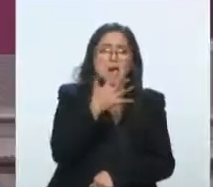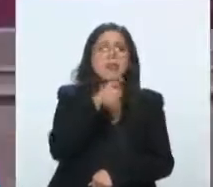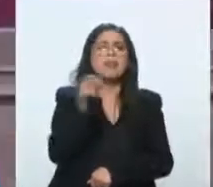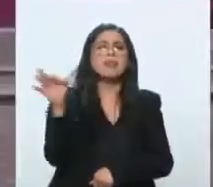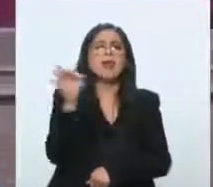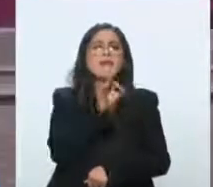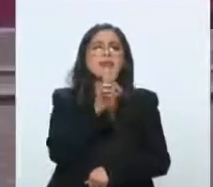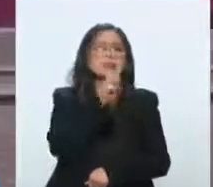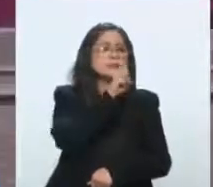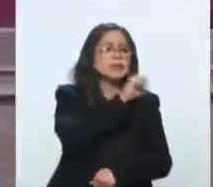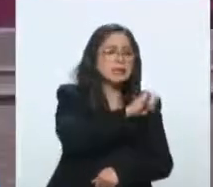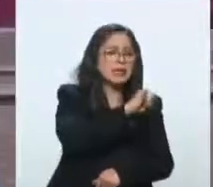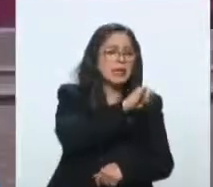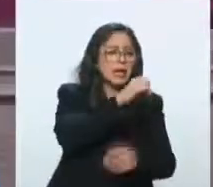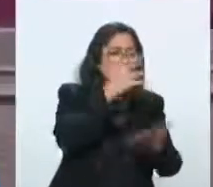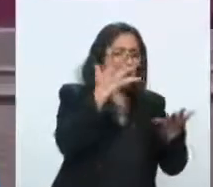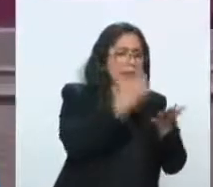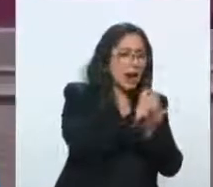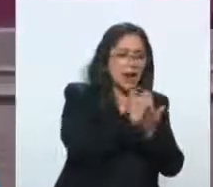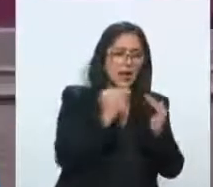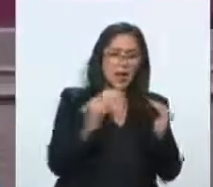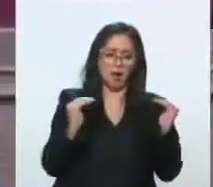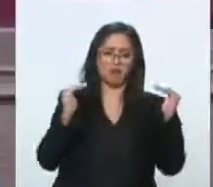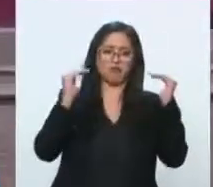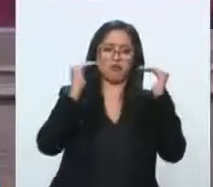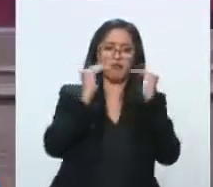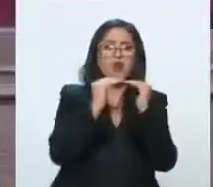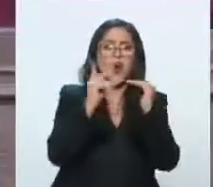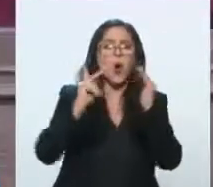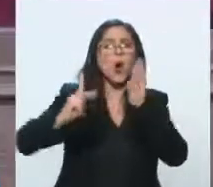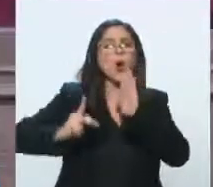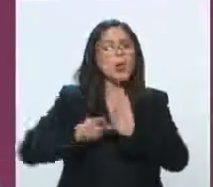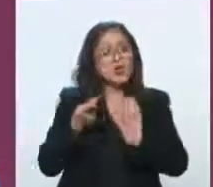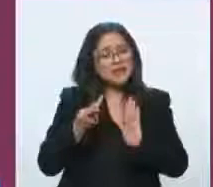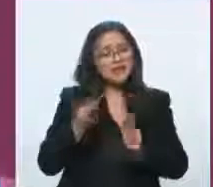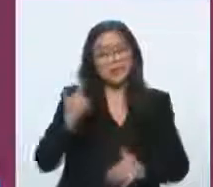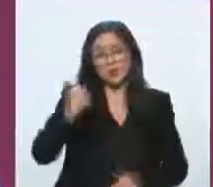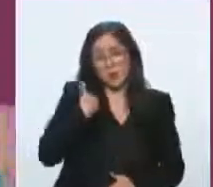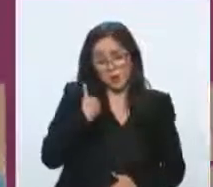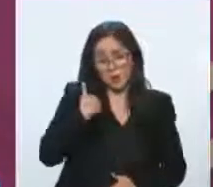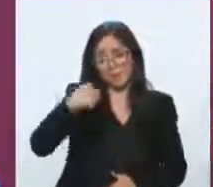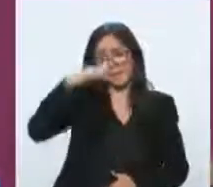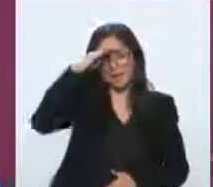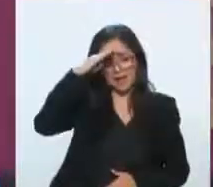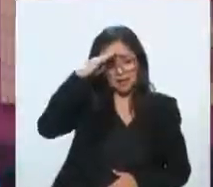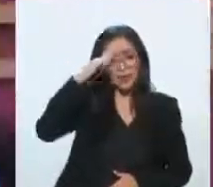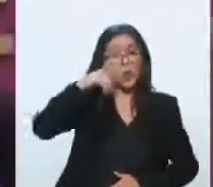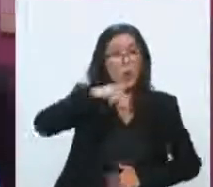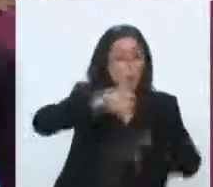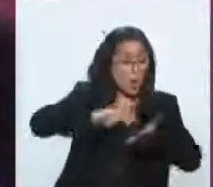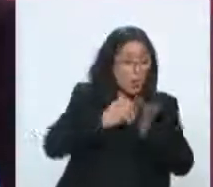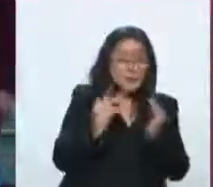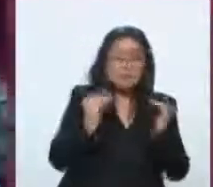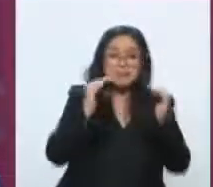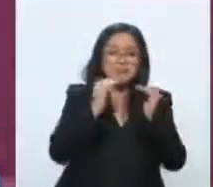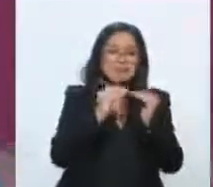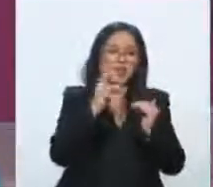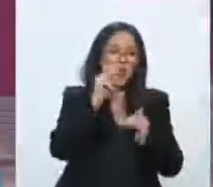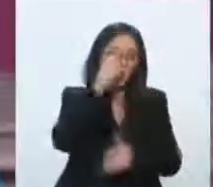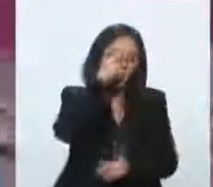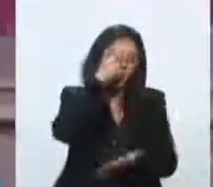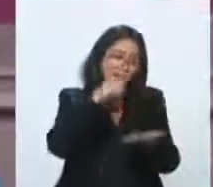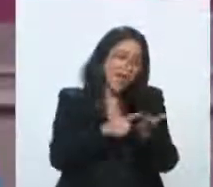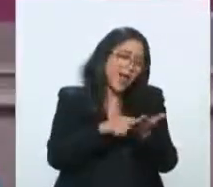empate. Puede pasar, o sea, no les puedo decir que es algo imposible o que es solamente les